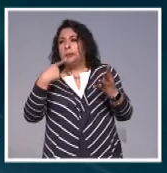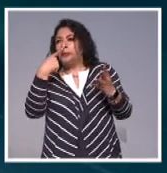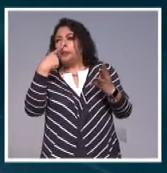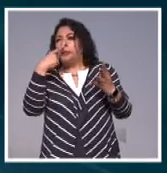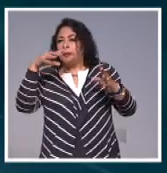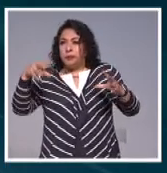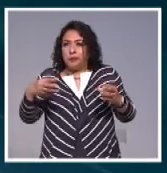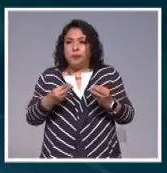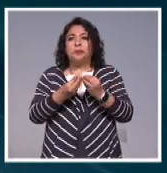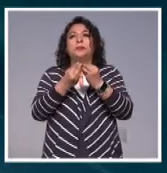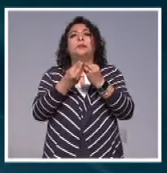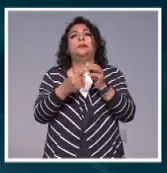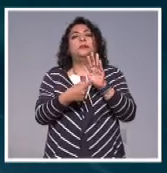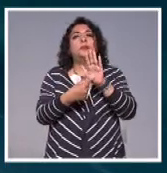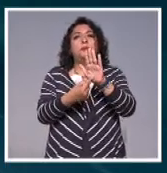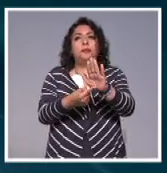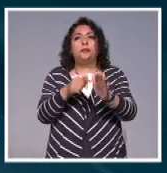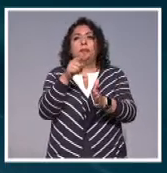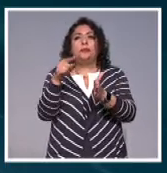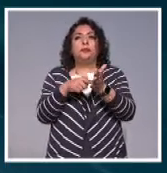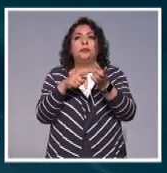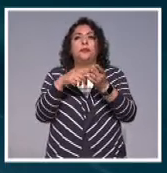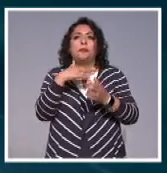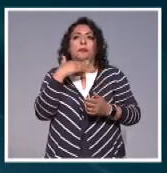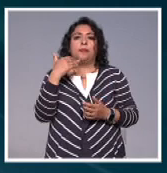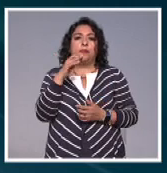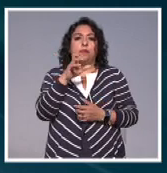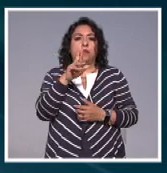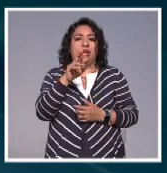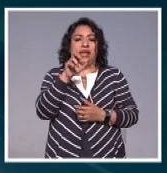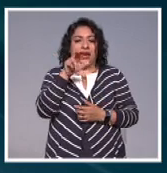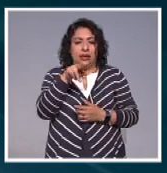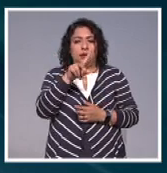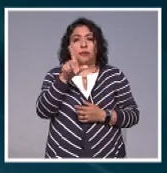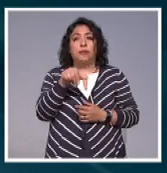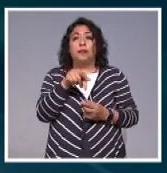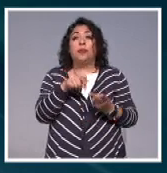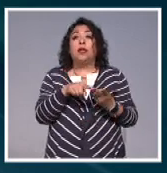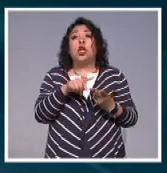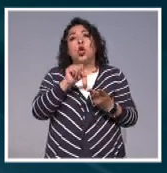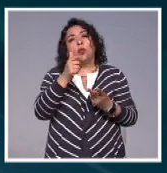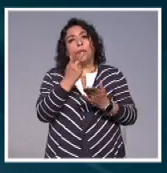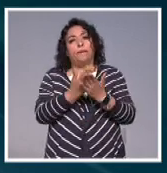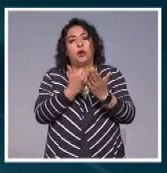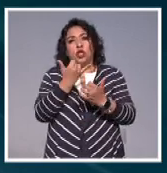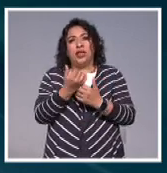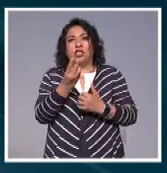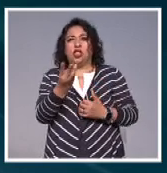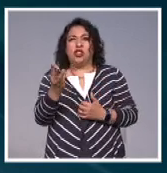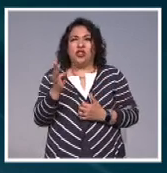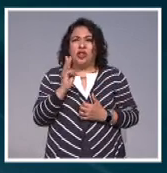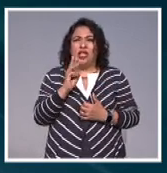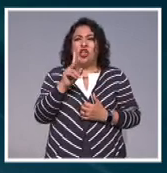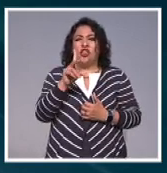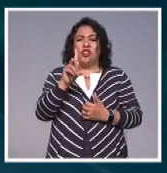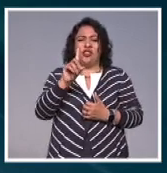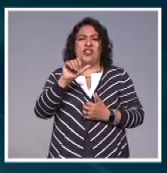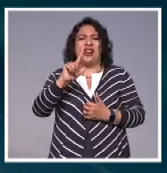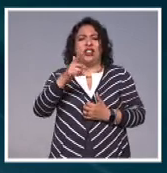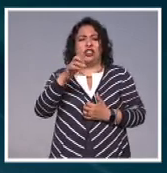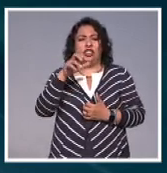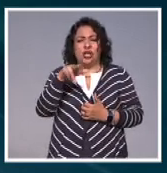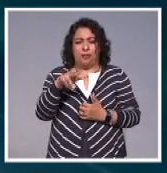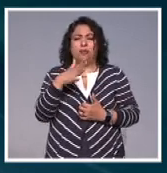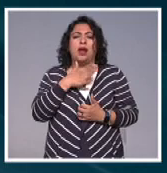los cuales los vamos a presentar en Berlín. Después tengo este otro proyecto con el Trío d'Argent, con el cual voy a